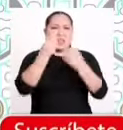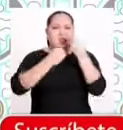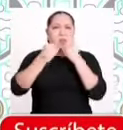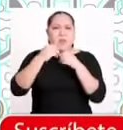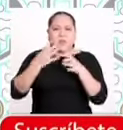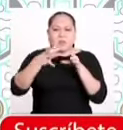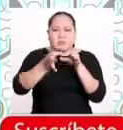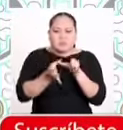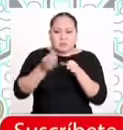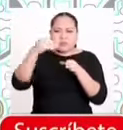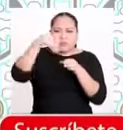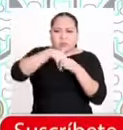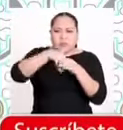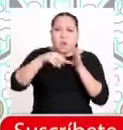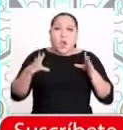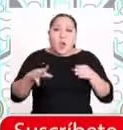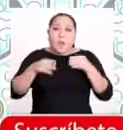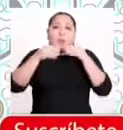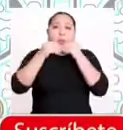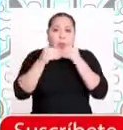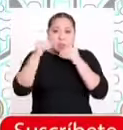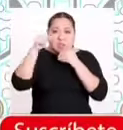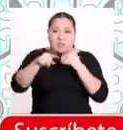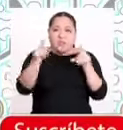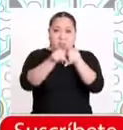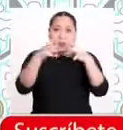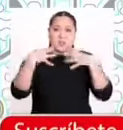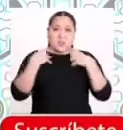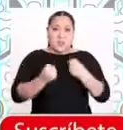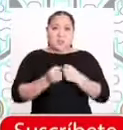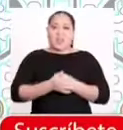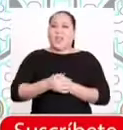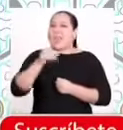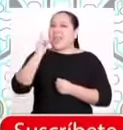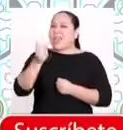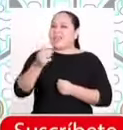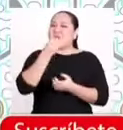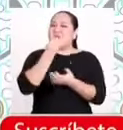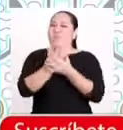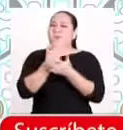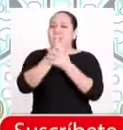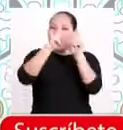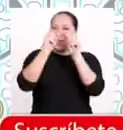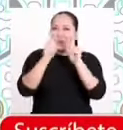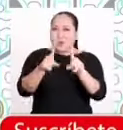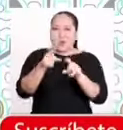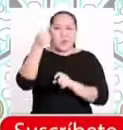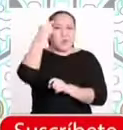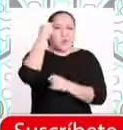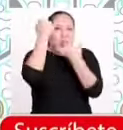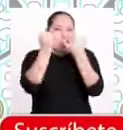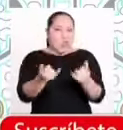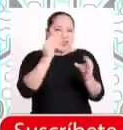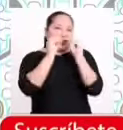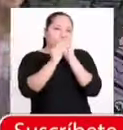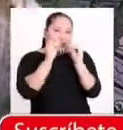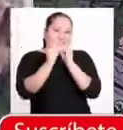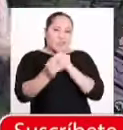enlatados y en bolsa también son saludables? Esa es una muy buena pregunta que creo que hoy la